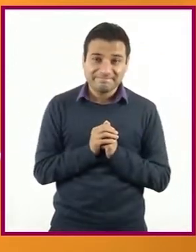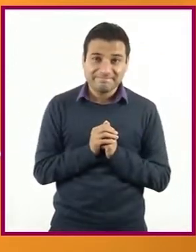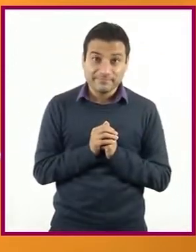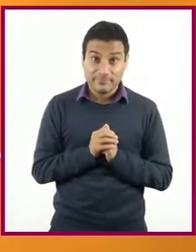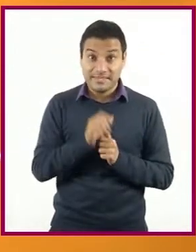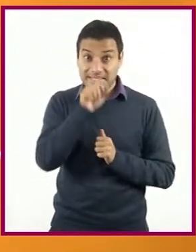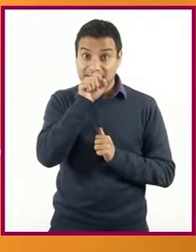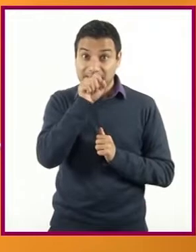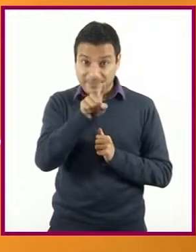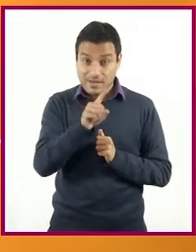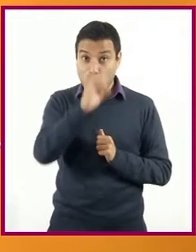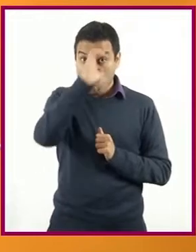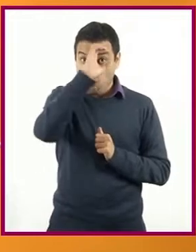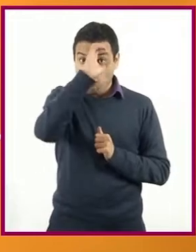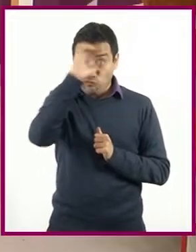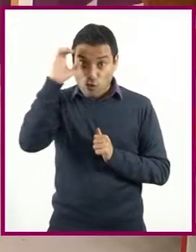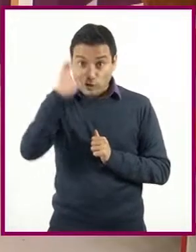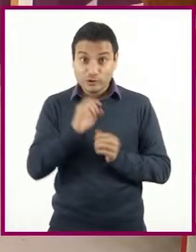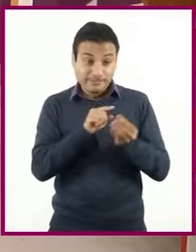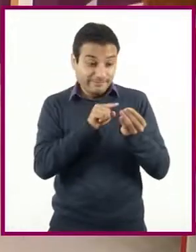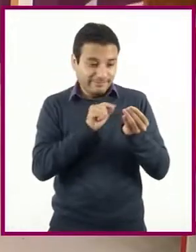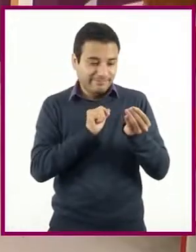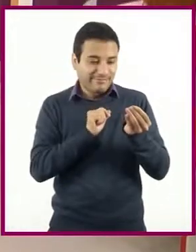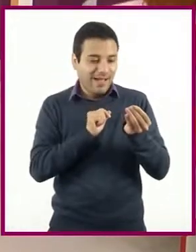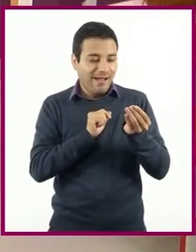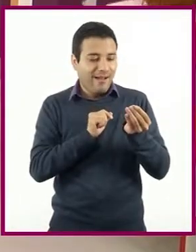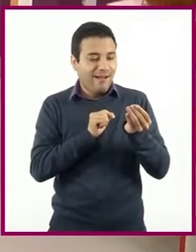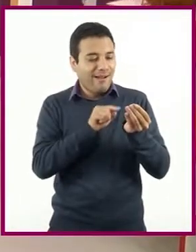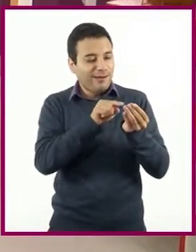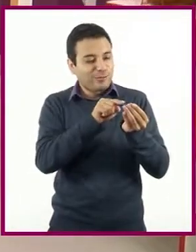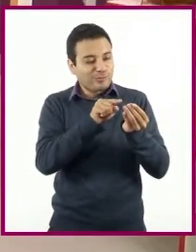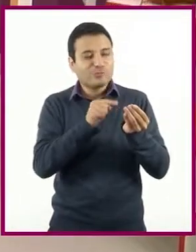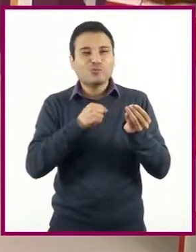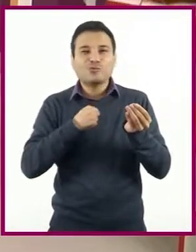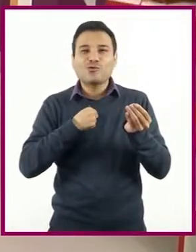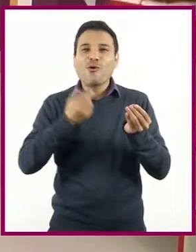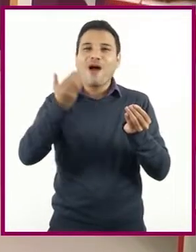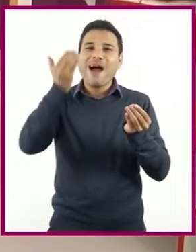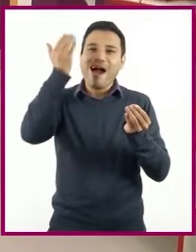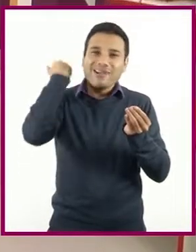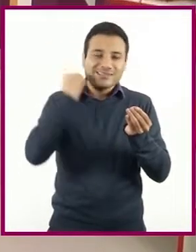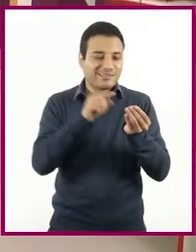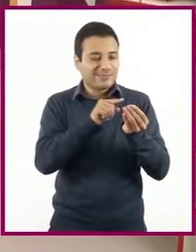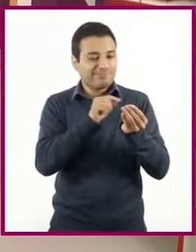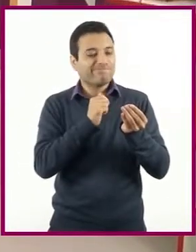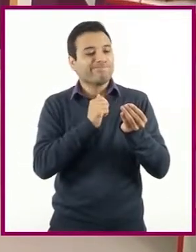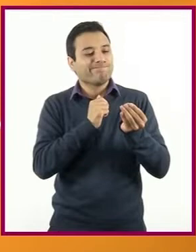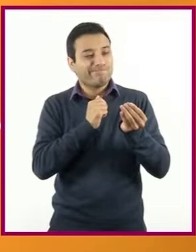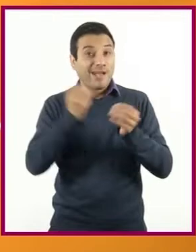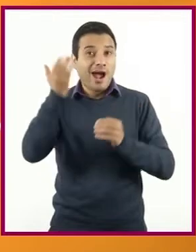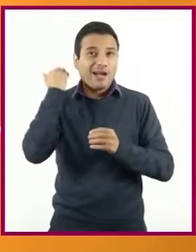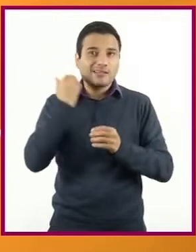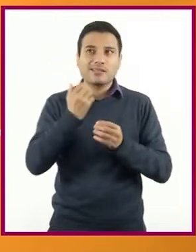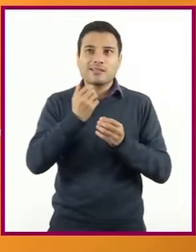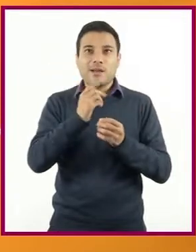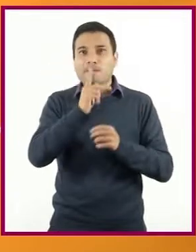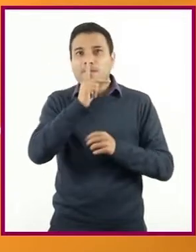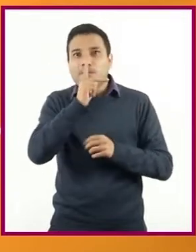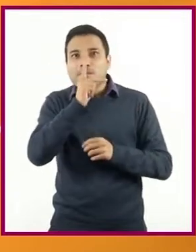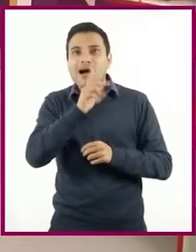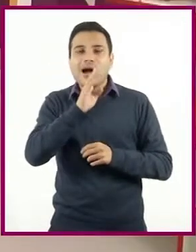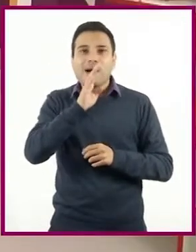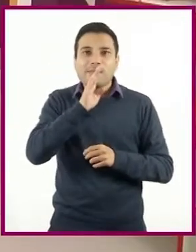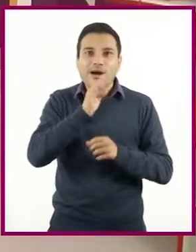También las fotos nos recuerdan de dónde venimos, nuestras raíces, y nos muestran cómo eran nuestros antepasados. Y